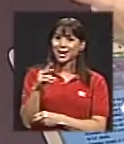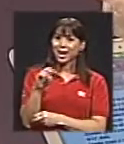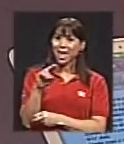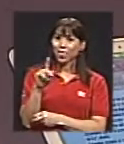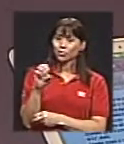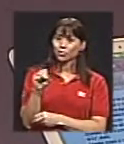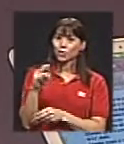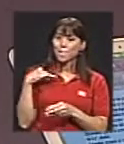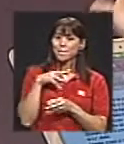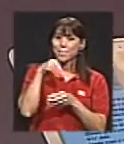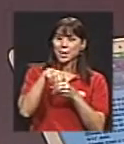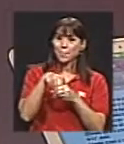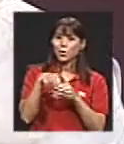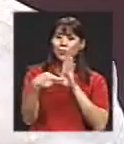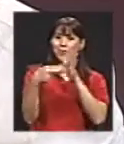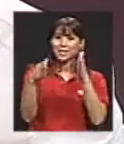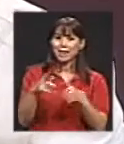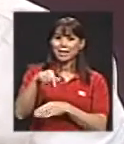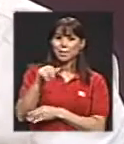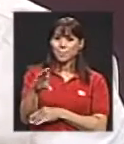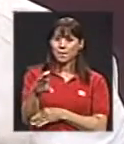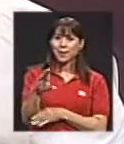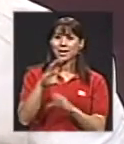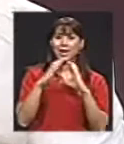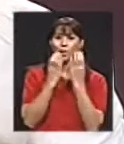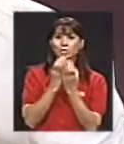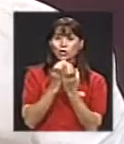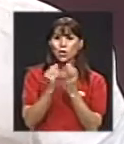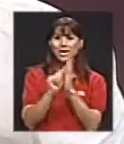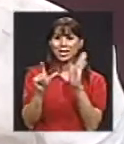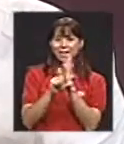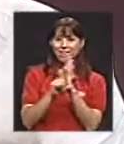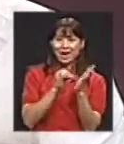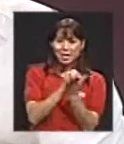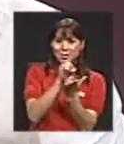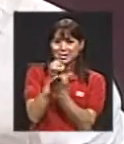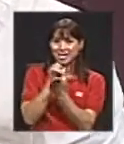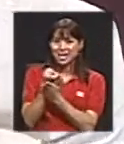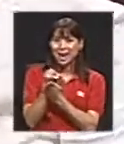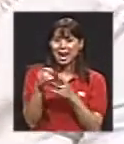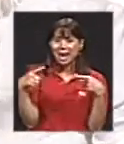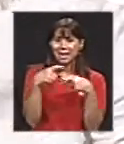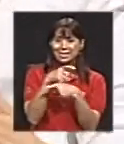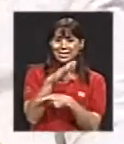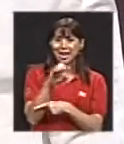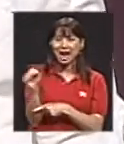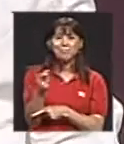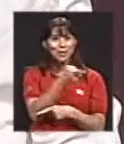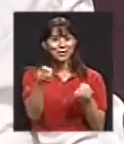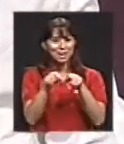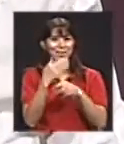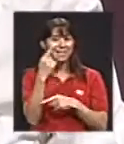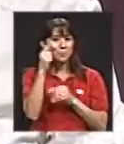miembro participante representante del partido social en la comisión legislativa de que investiga la crisis de la caja y ustedes también